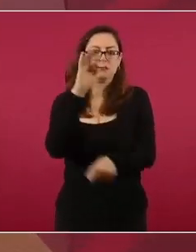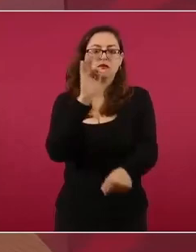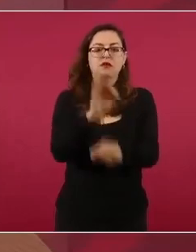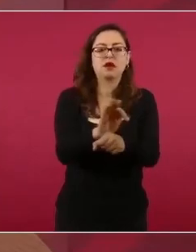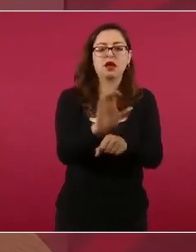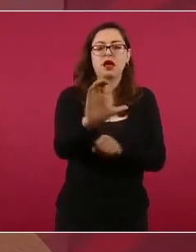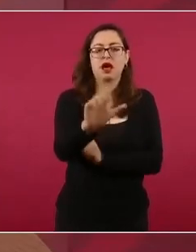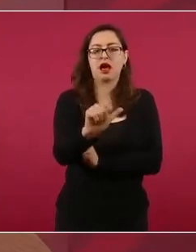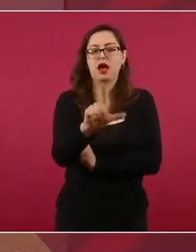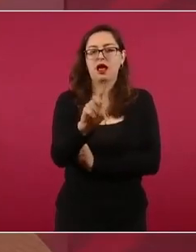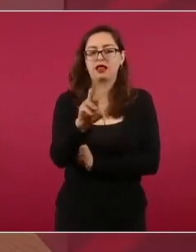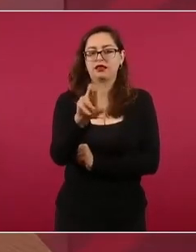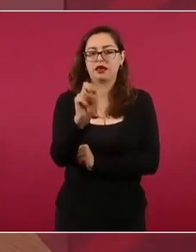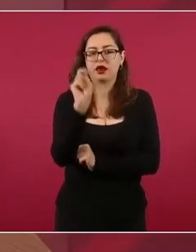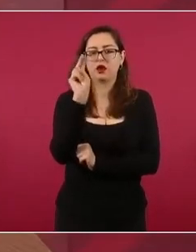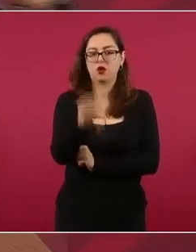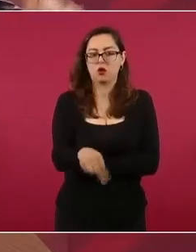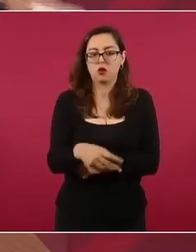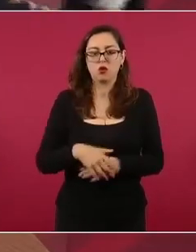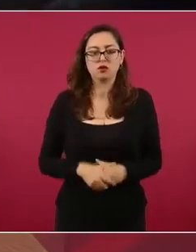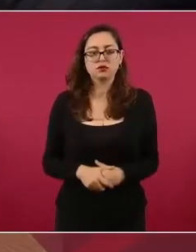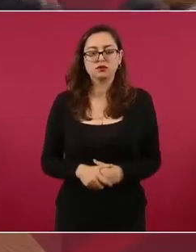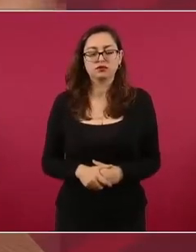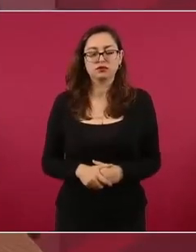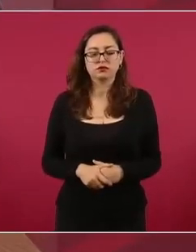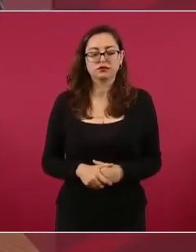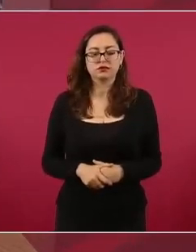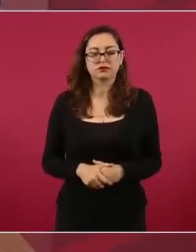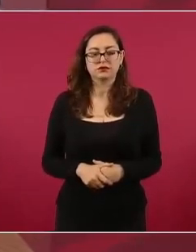a cada estado, no, todavía